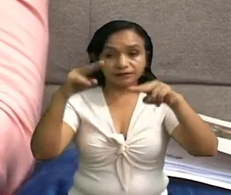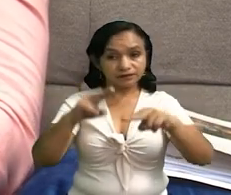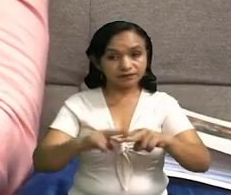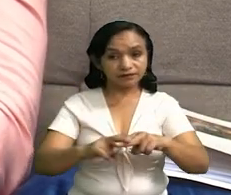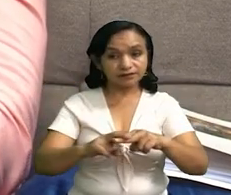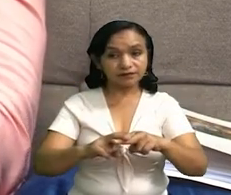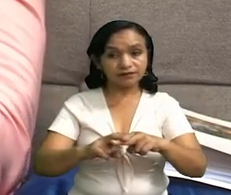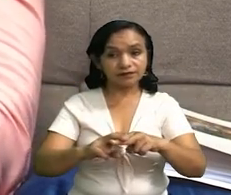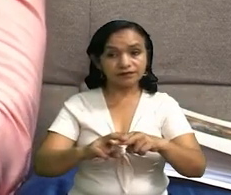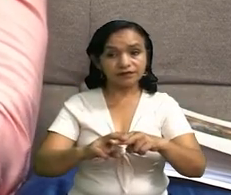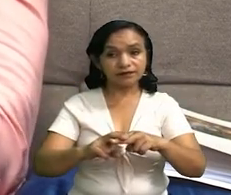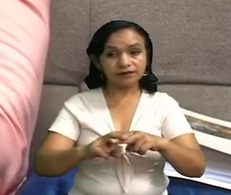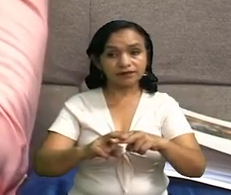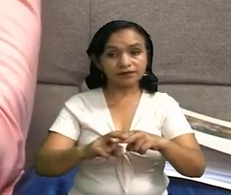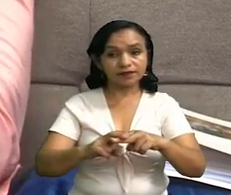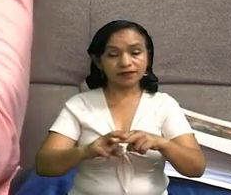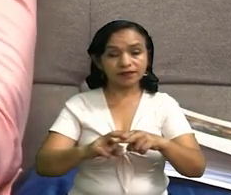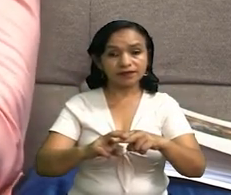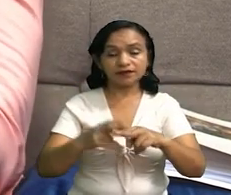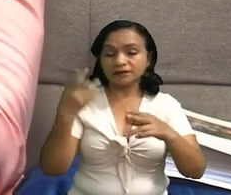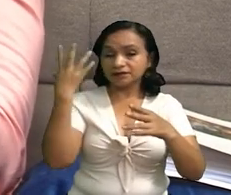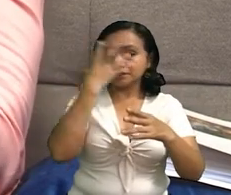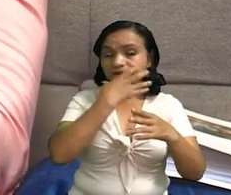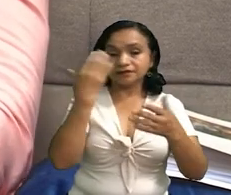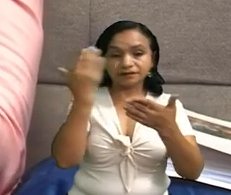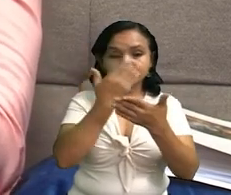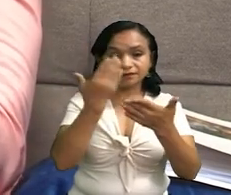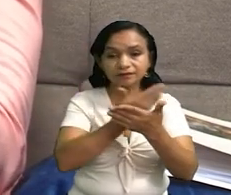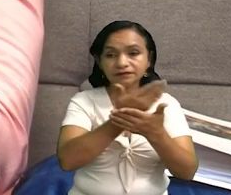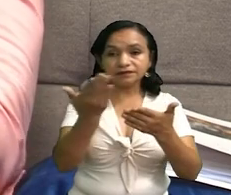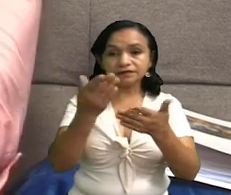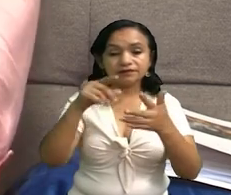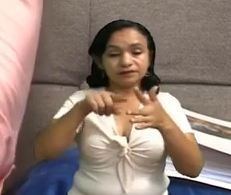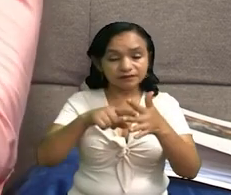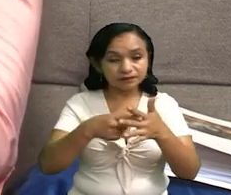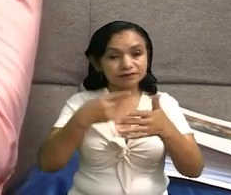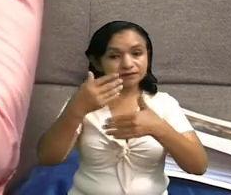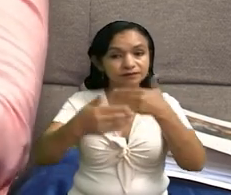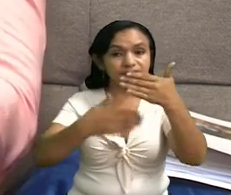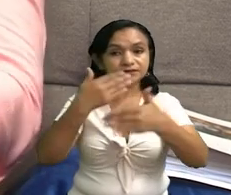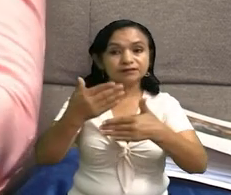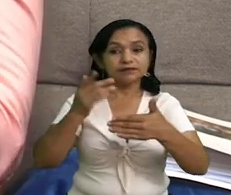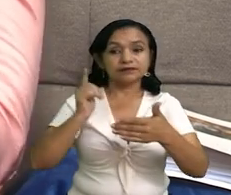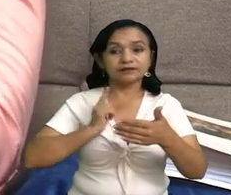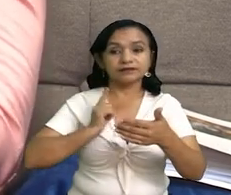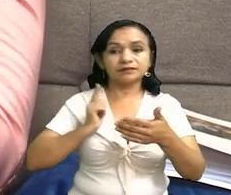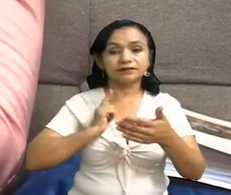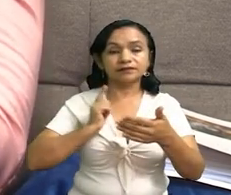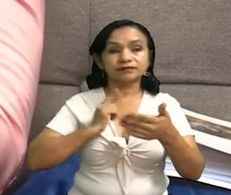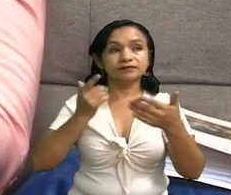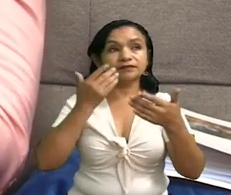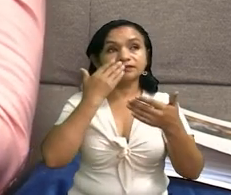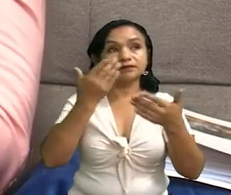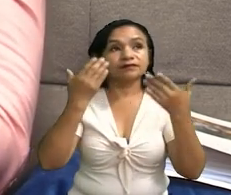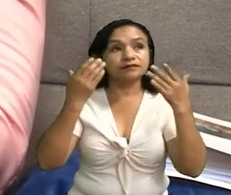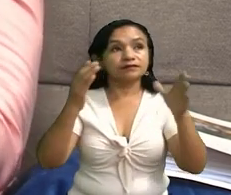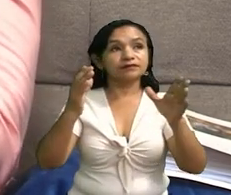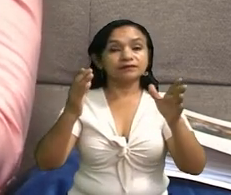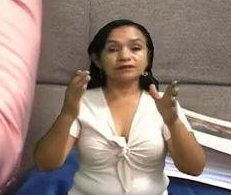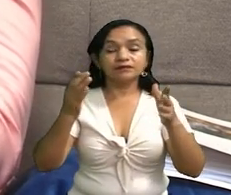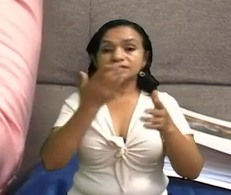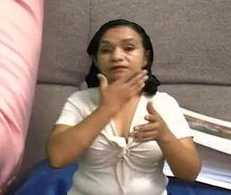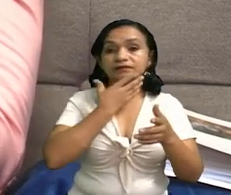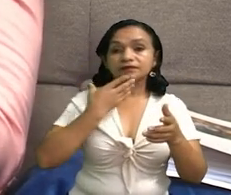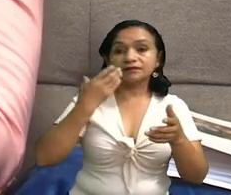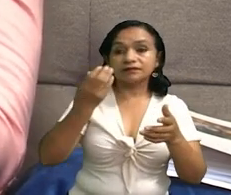porque para nosotros sería maravilloso que los estudiantes entren en estos procesos y que tengan esas grandes oportunidades de estar con